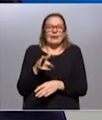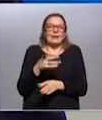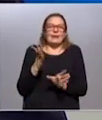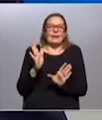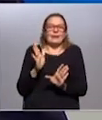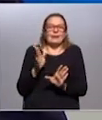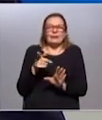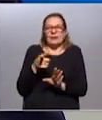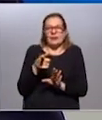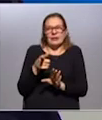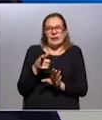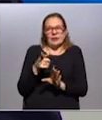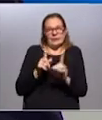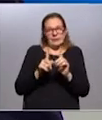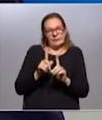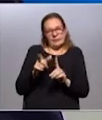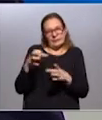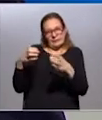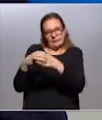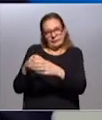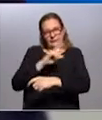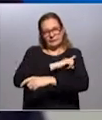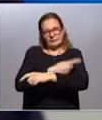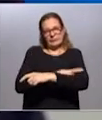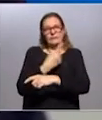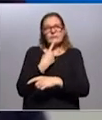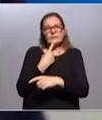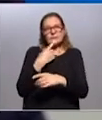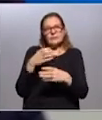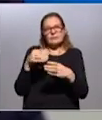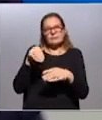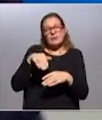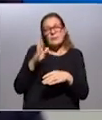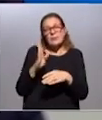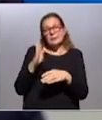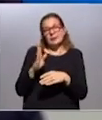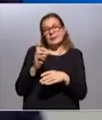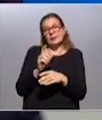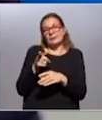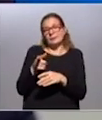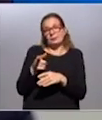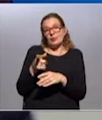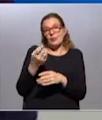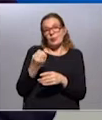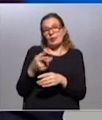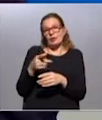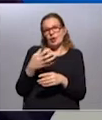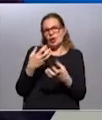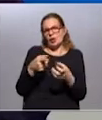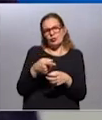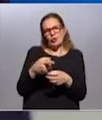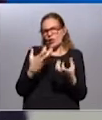que debía de ser alguien de nuestra fuerza política porque el partido comunista no quería tampoco ese municipio